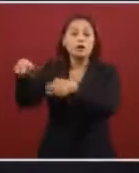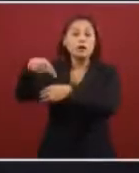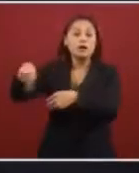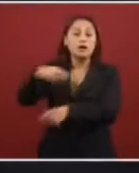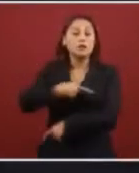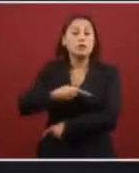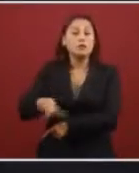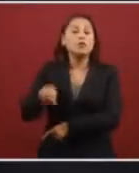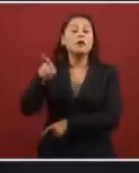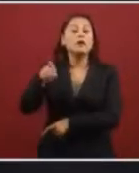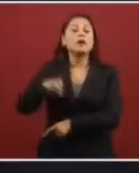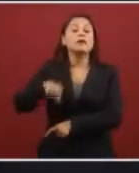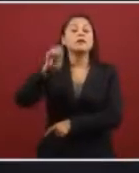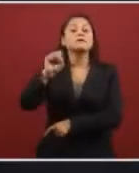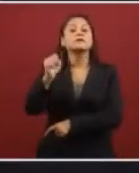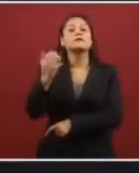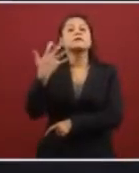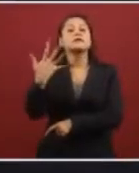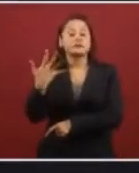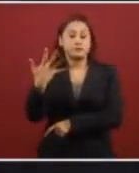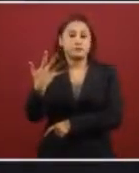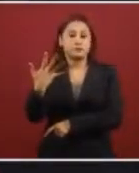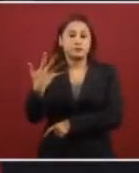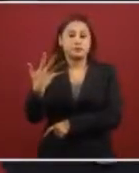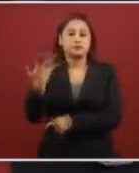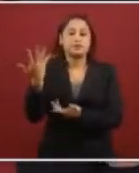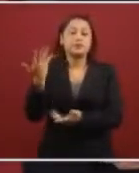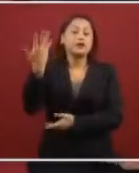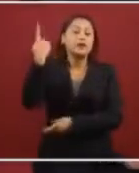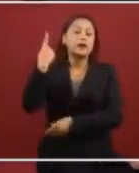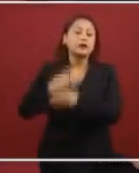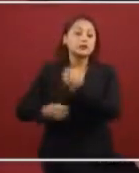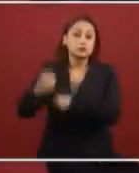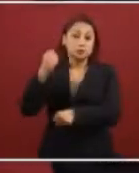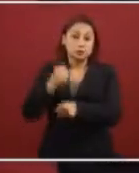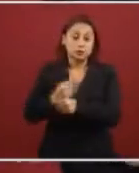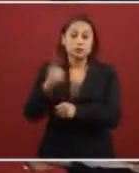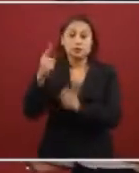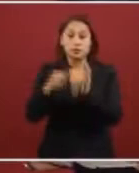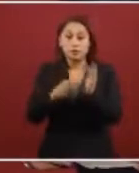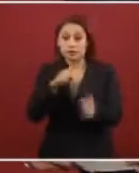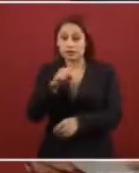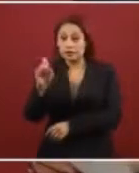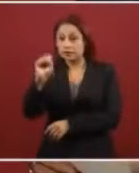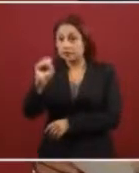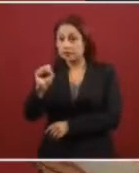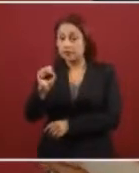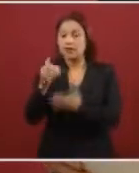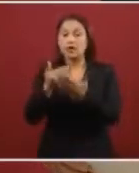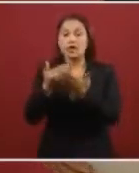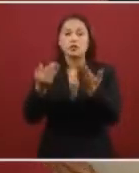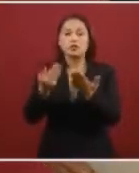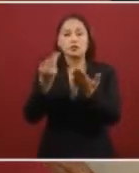to receive ya no son 1,160 pesos it's not 1,660, sino 2,550 pesos.